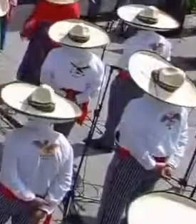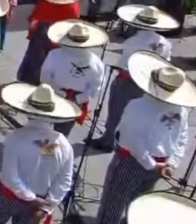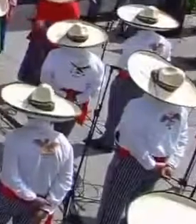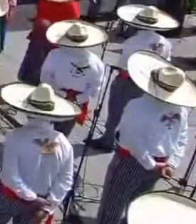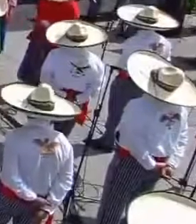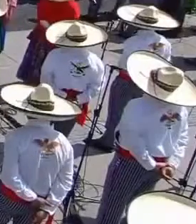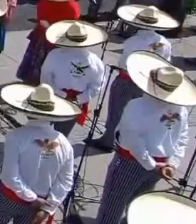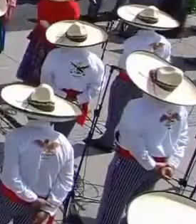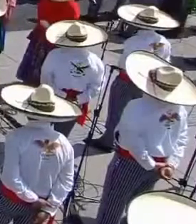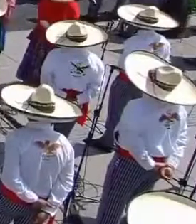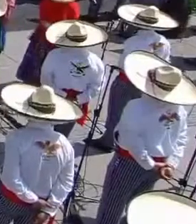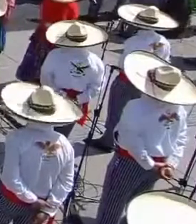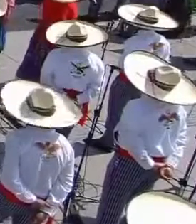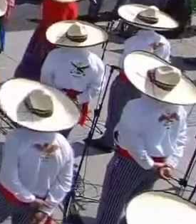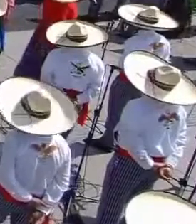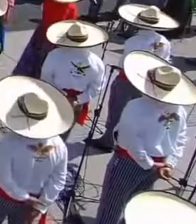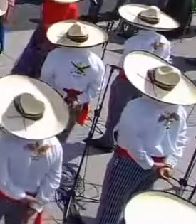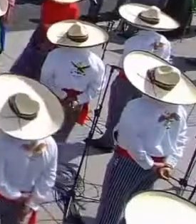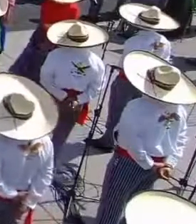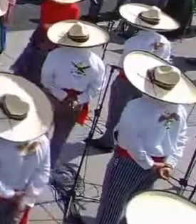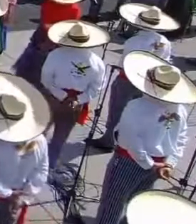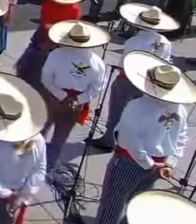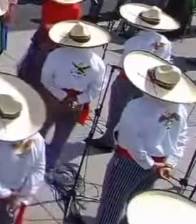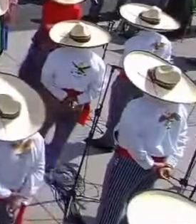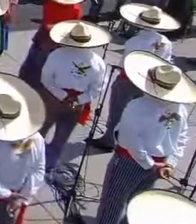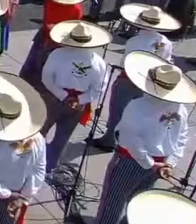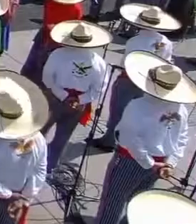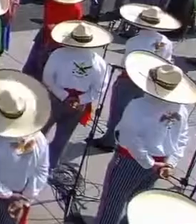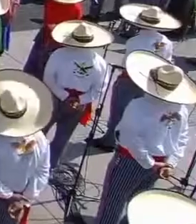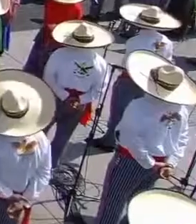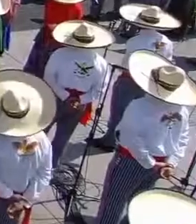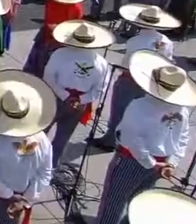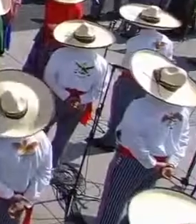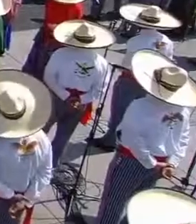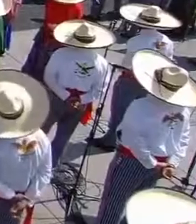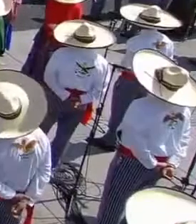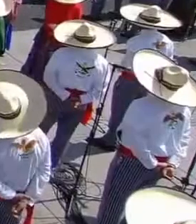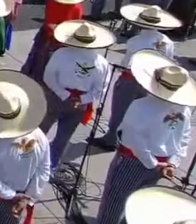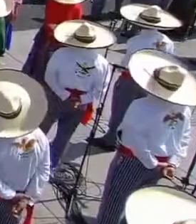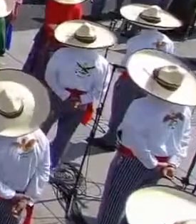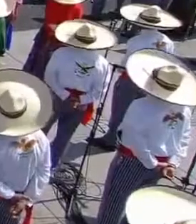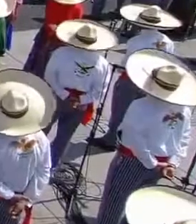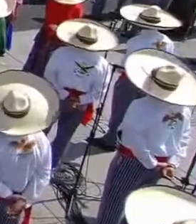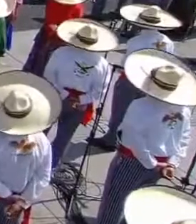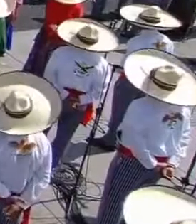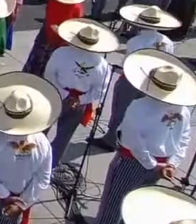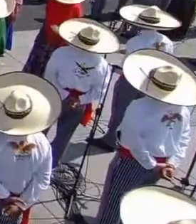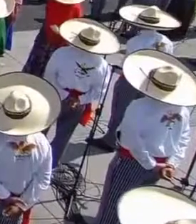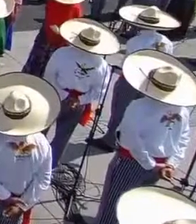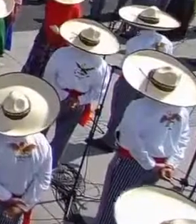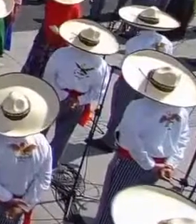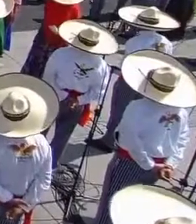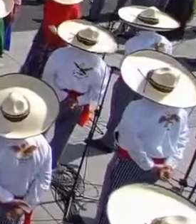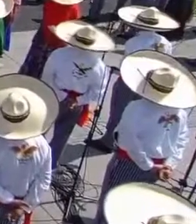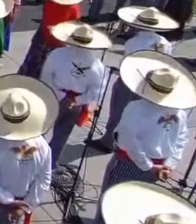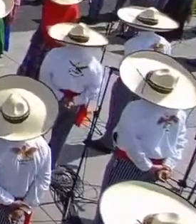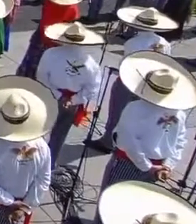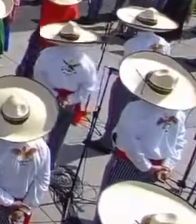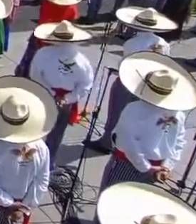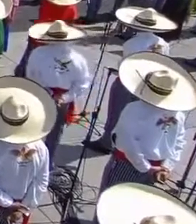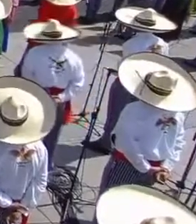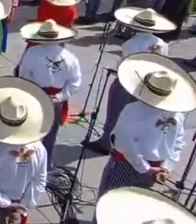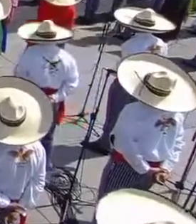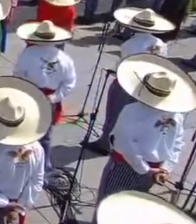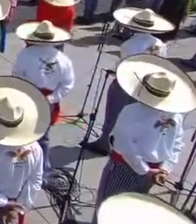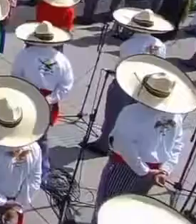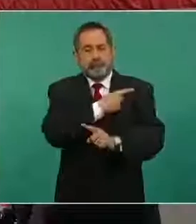grandes injusticias que sucedían en todo el país para luchar por un mejor futuro del cual gozamos todos